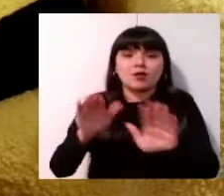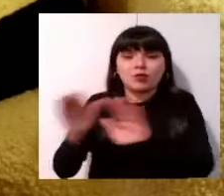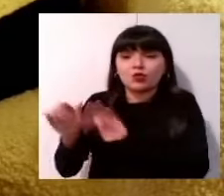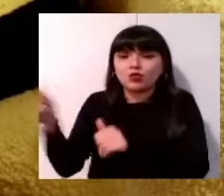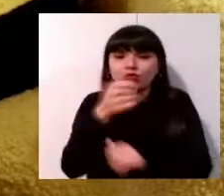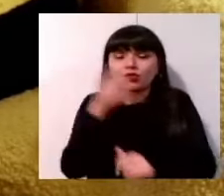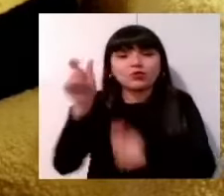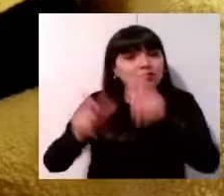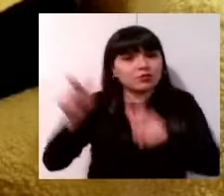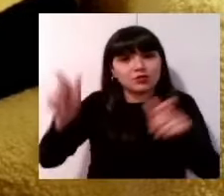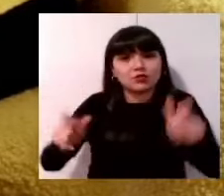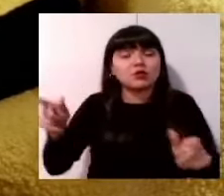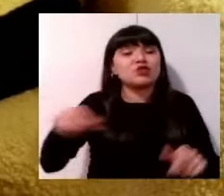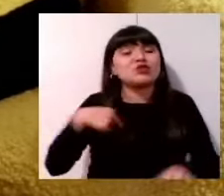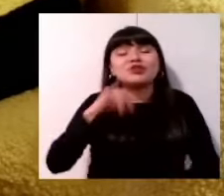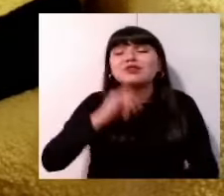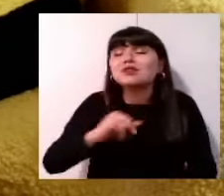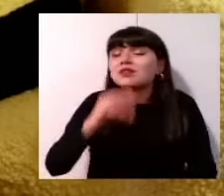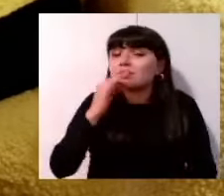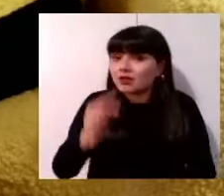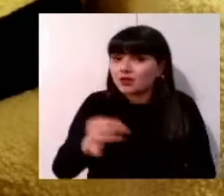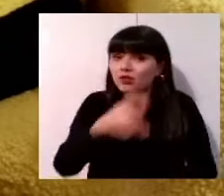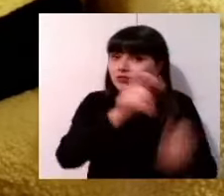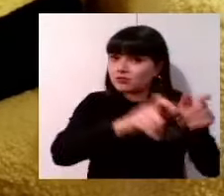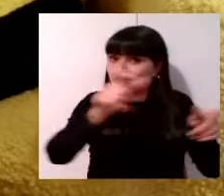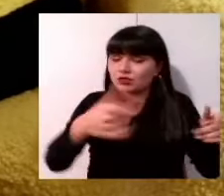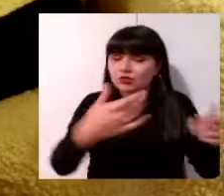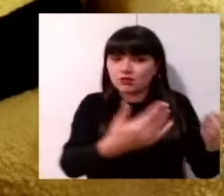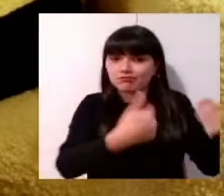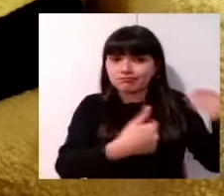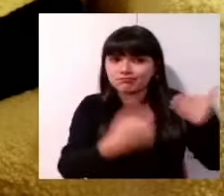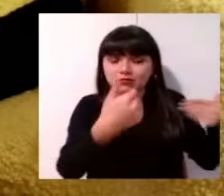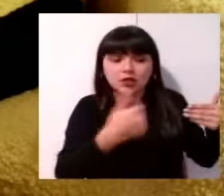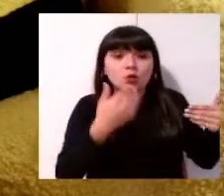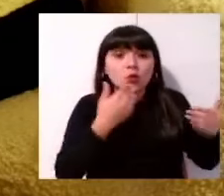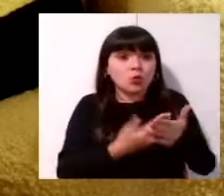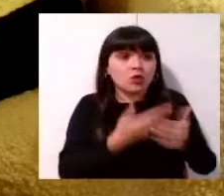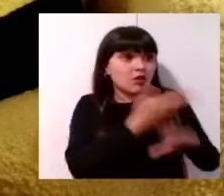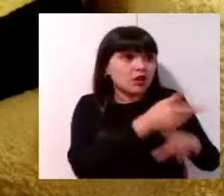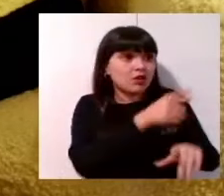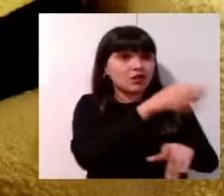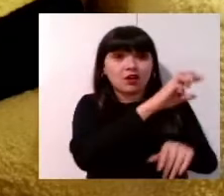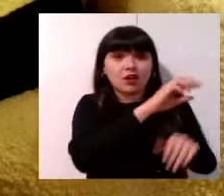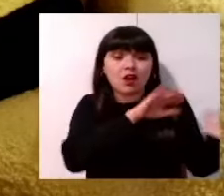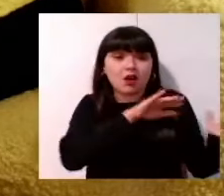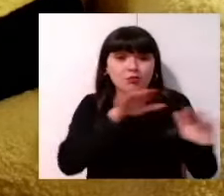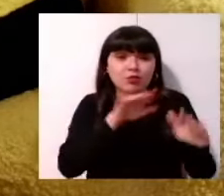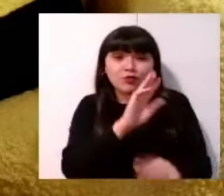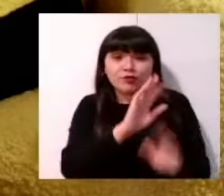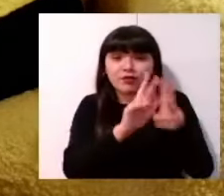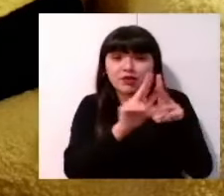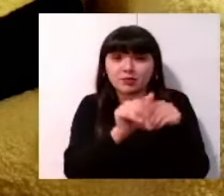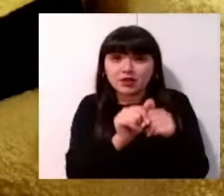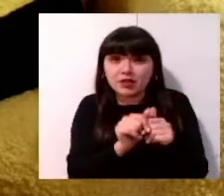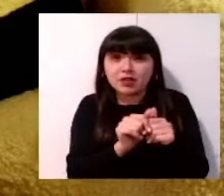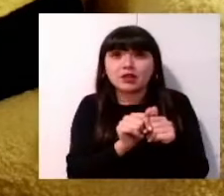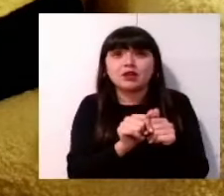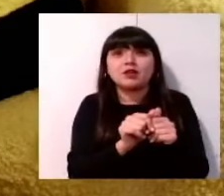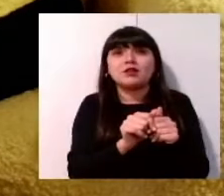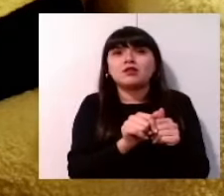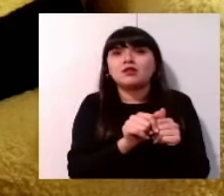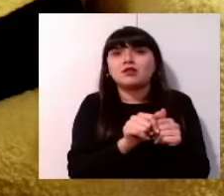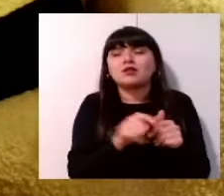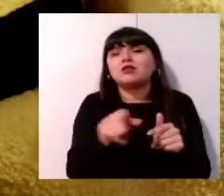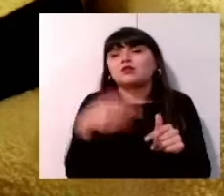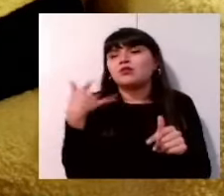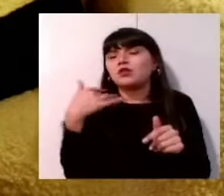los pacientes que si están tienen apoyo de la familia, ya sea, es súper importante que los dos papás